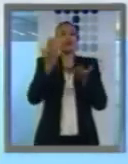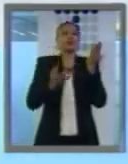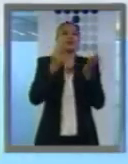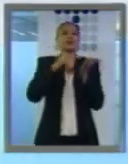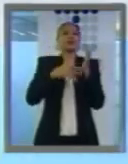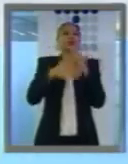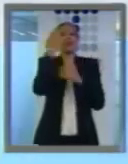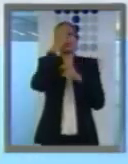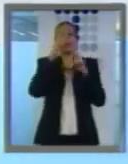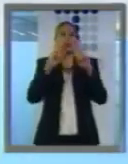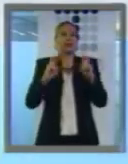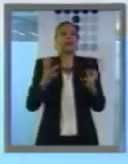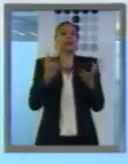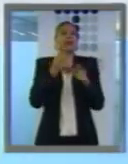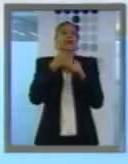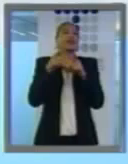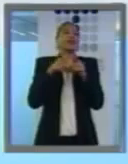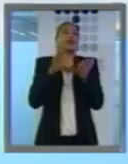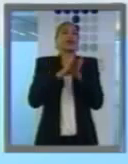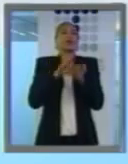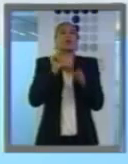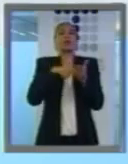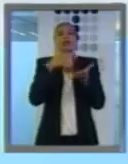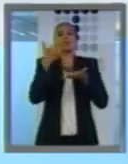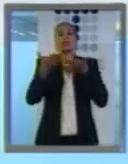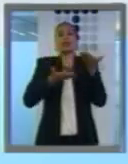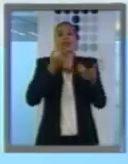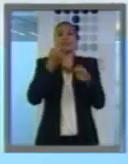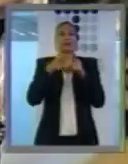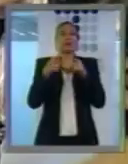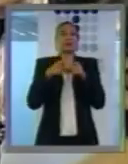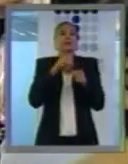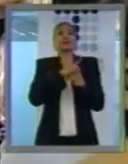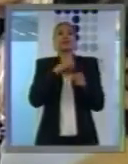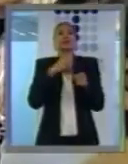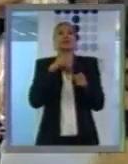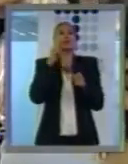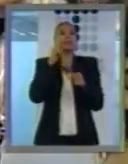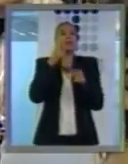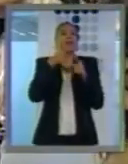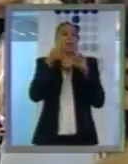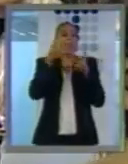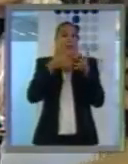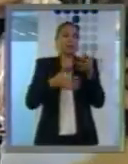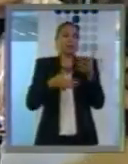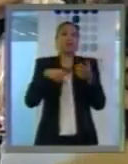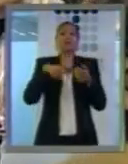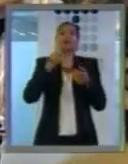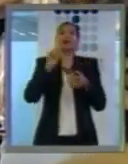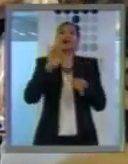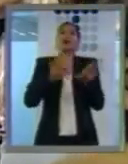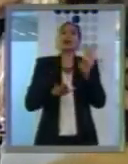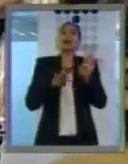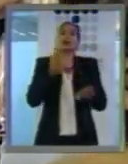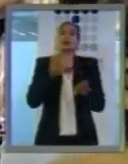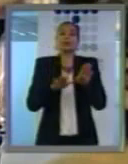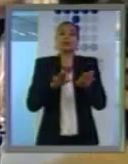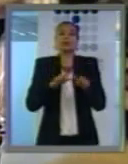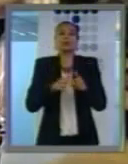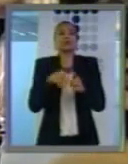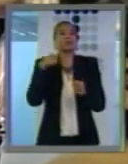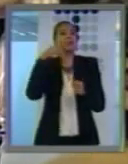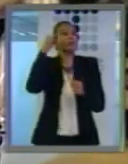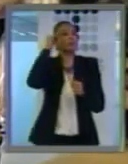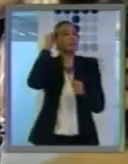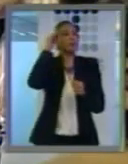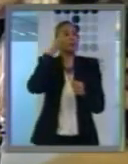es un análisis que se hace de percepción del servicio público, donde se dan varios indicadores. Sin embargo, yo